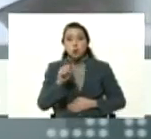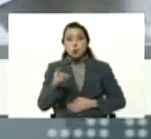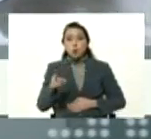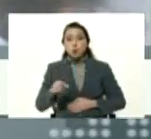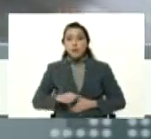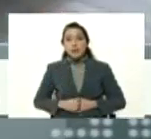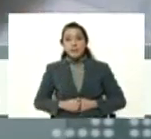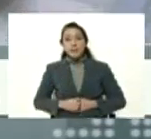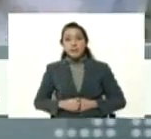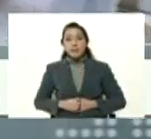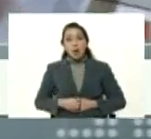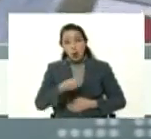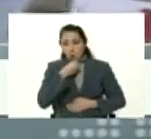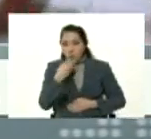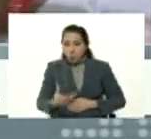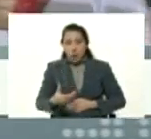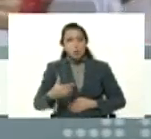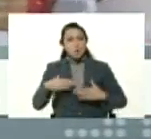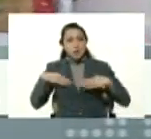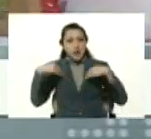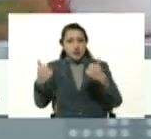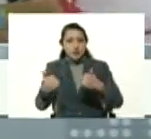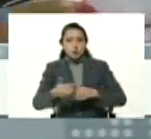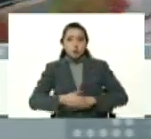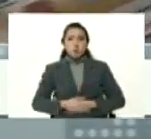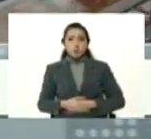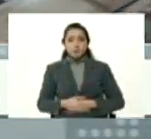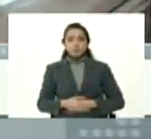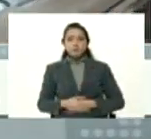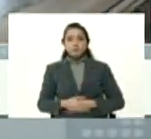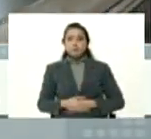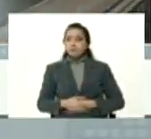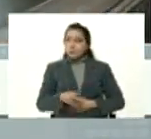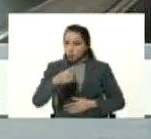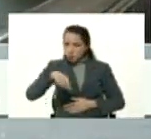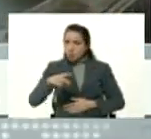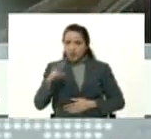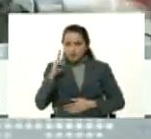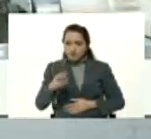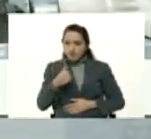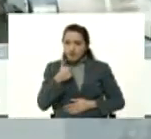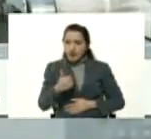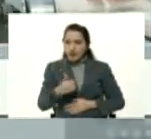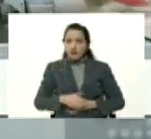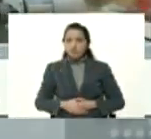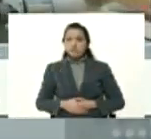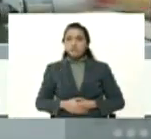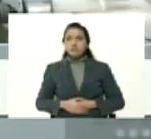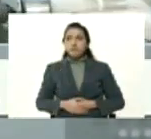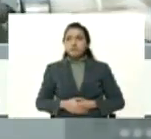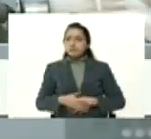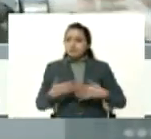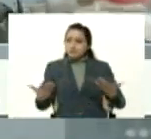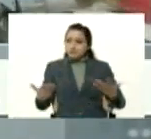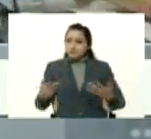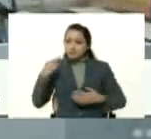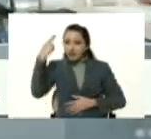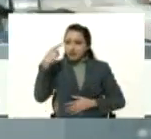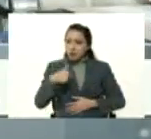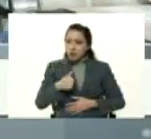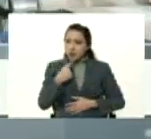es muy bueno para la salud. ¿Ah? ¿Qué les parece? Cristal, ¿qué te parece esta